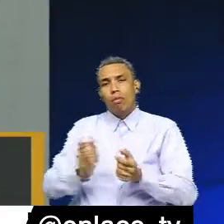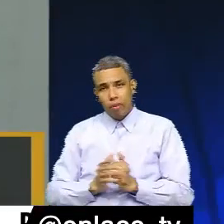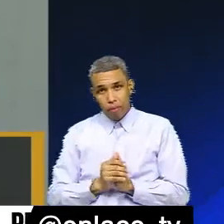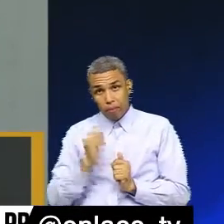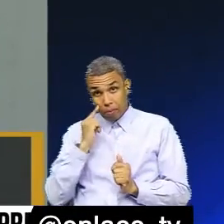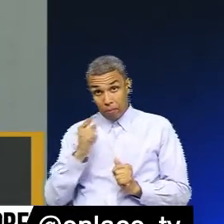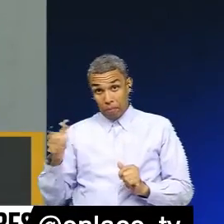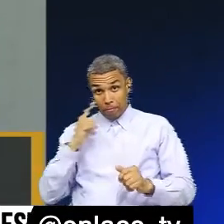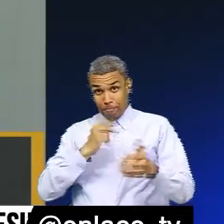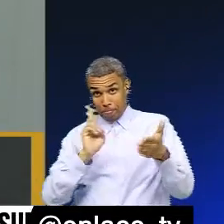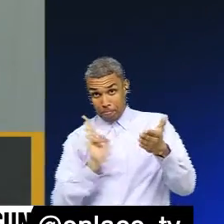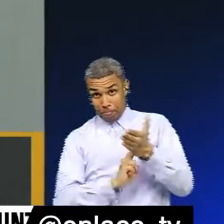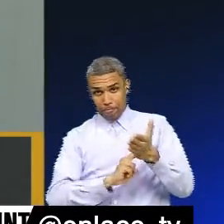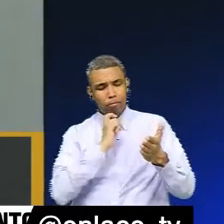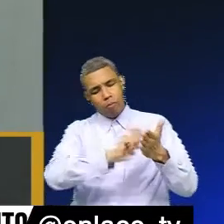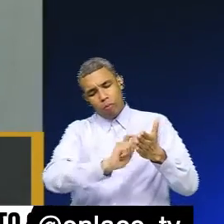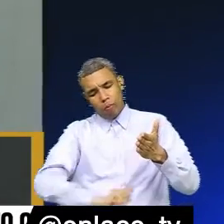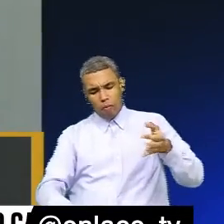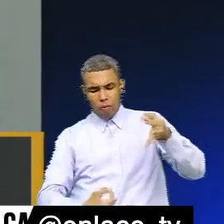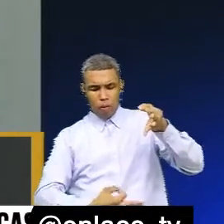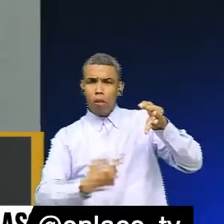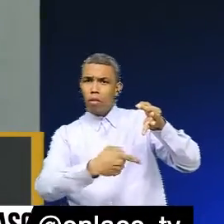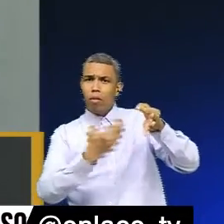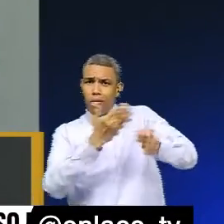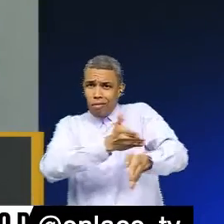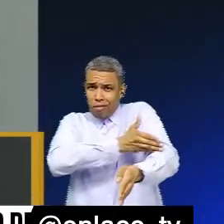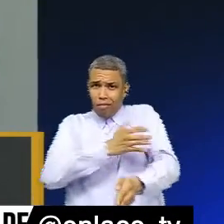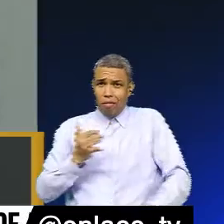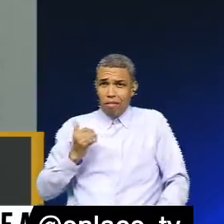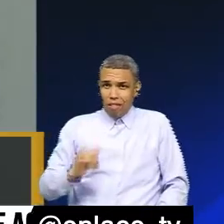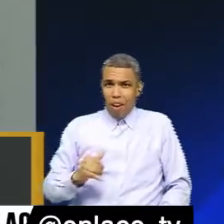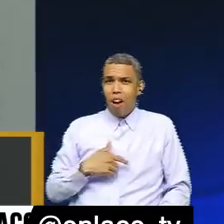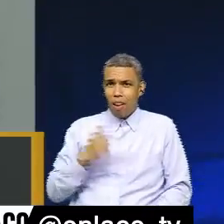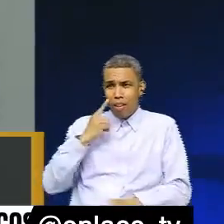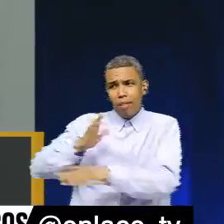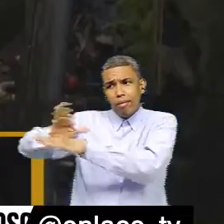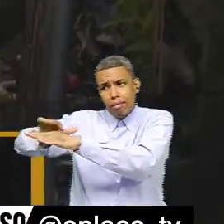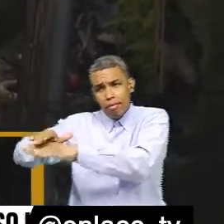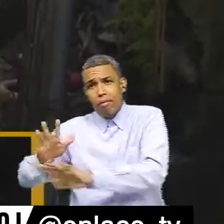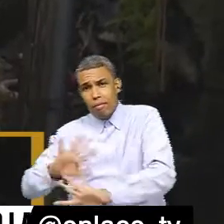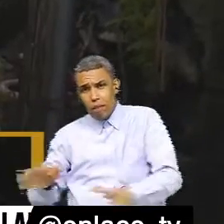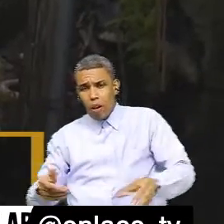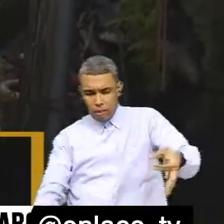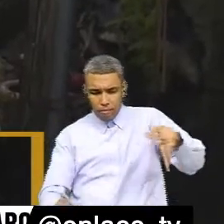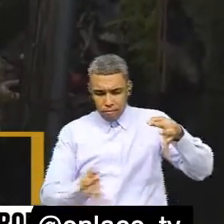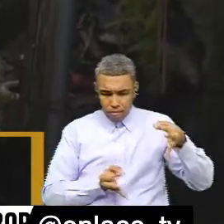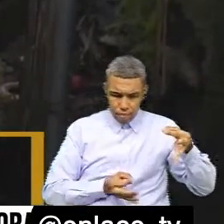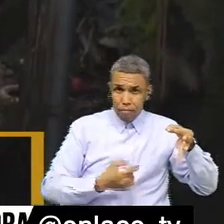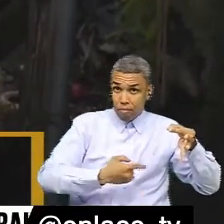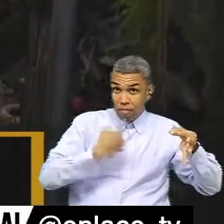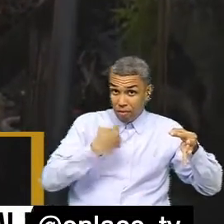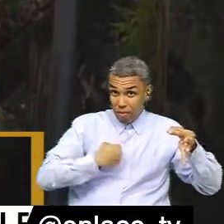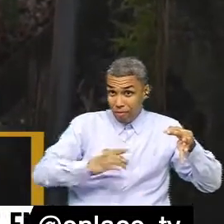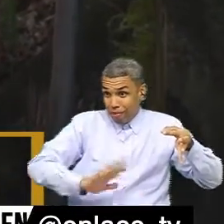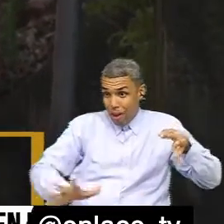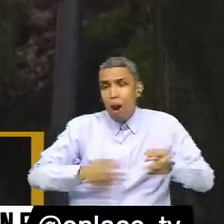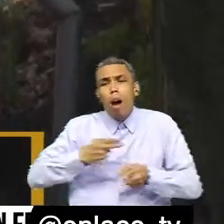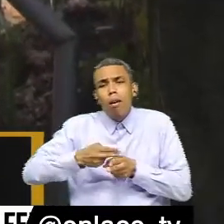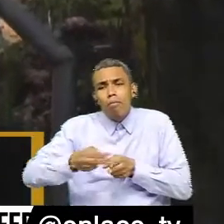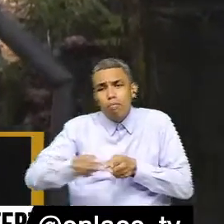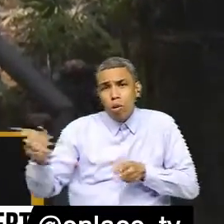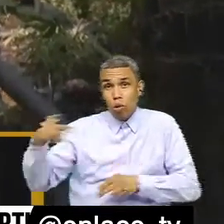la tala de esta especie de selva debido al riesgo y amenaza que representaba dicho árbol solicitó intervenir lo más pronto posible ya que